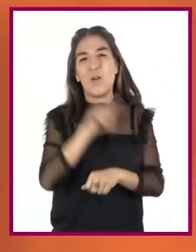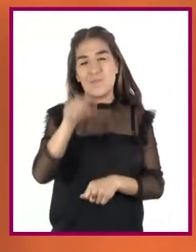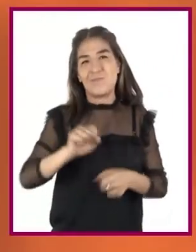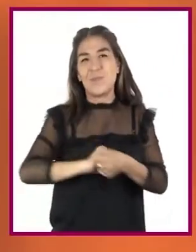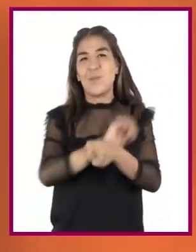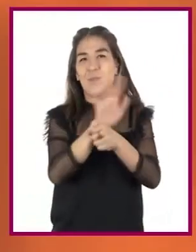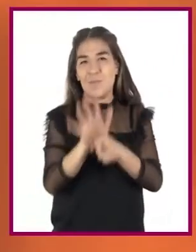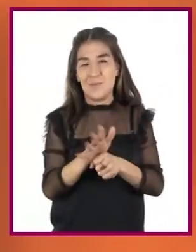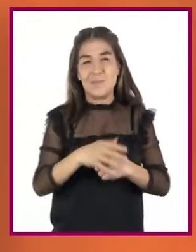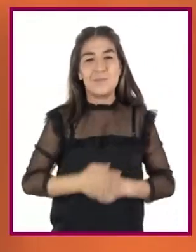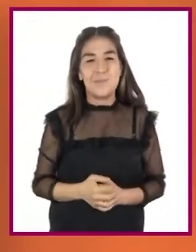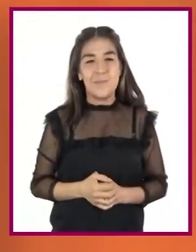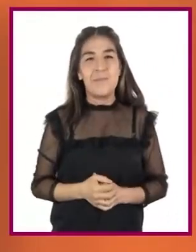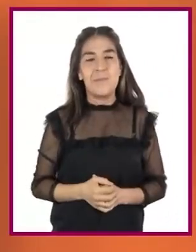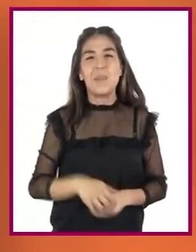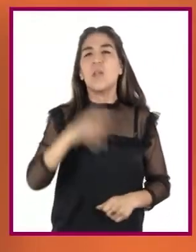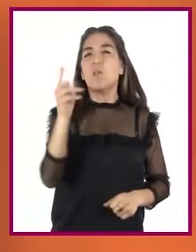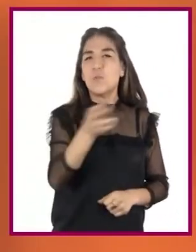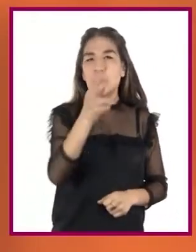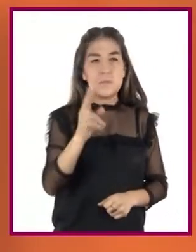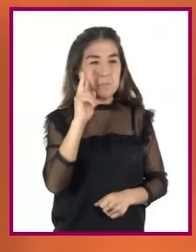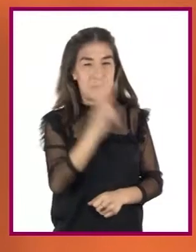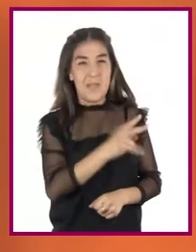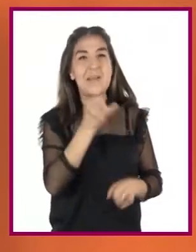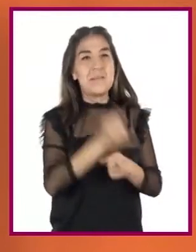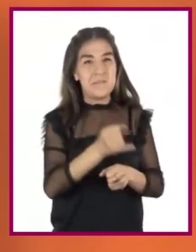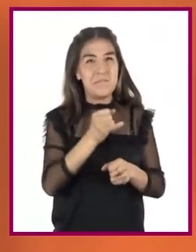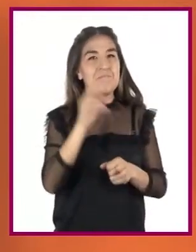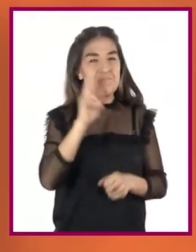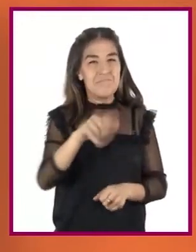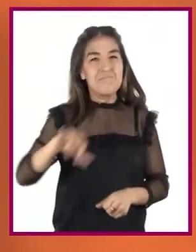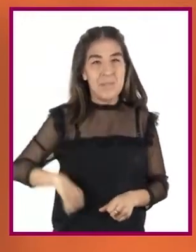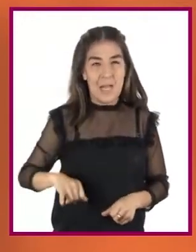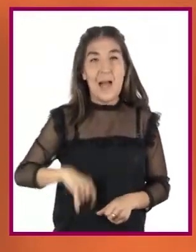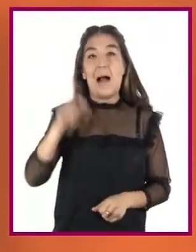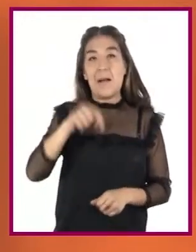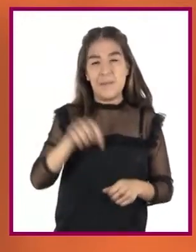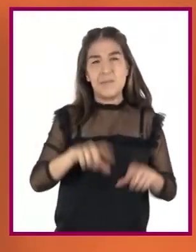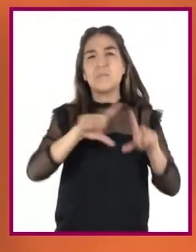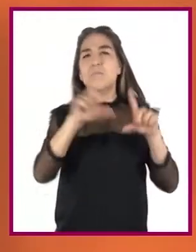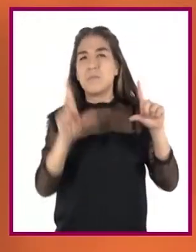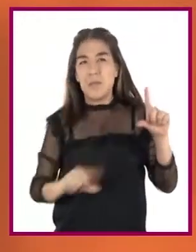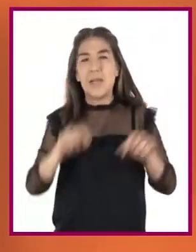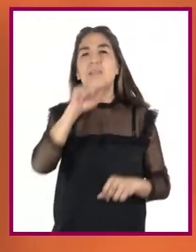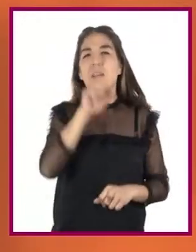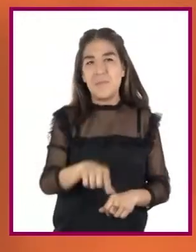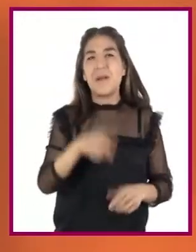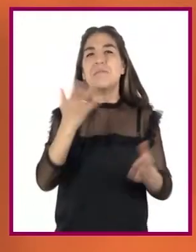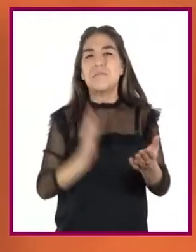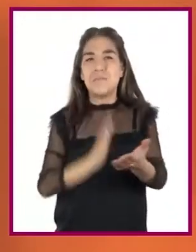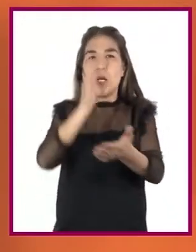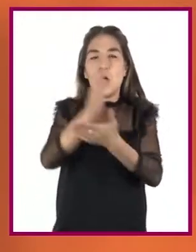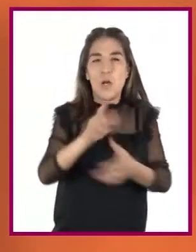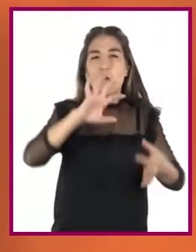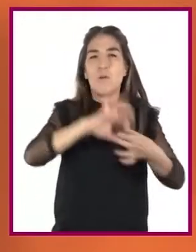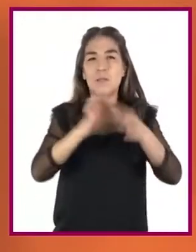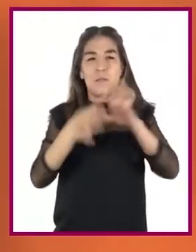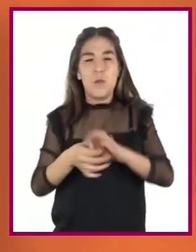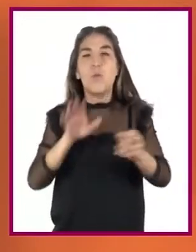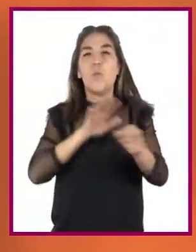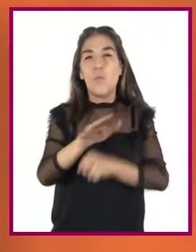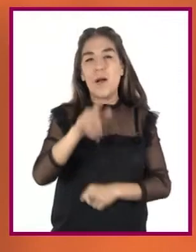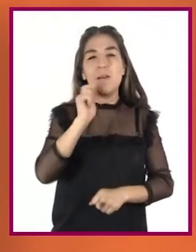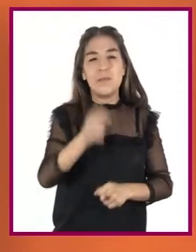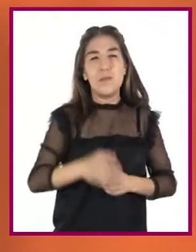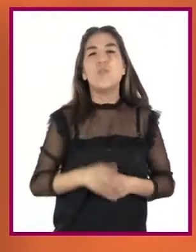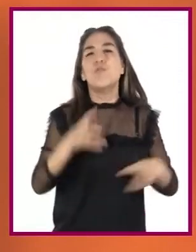ustedes? Pues bien, nuestro país ha participado de manera regular en varias disciplinas de este evento, de entre ellas, una